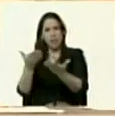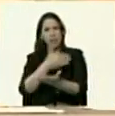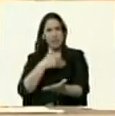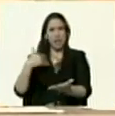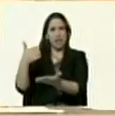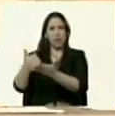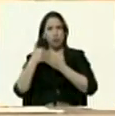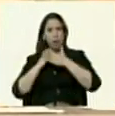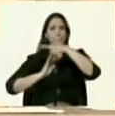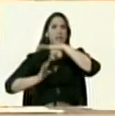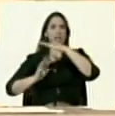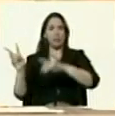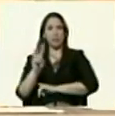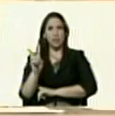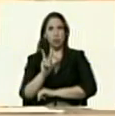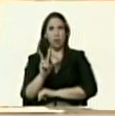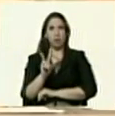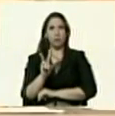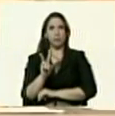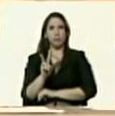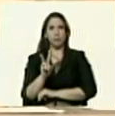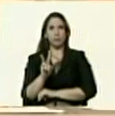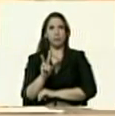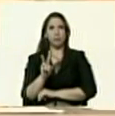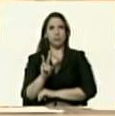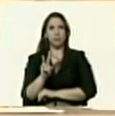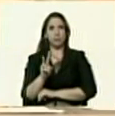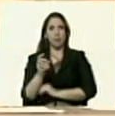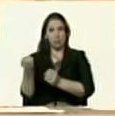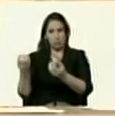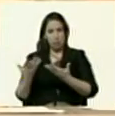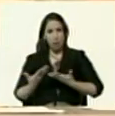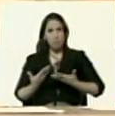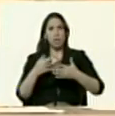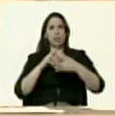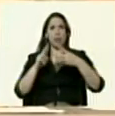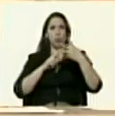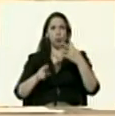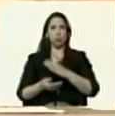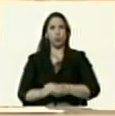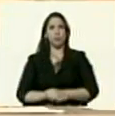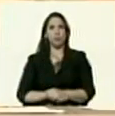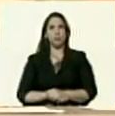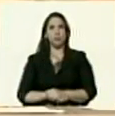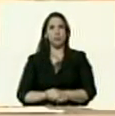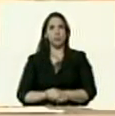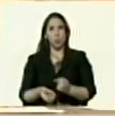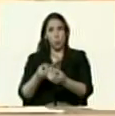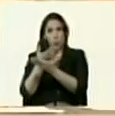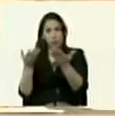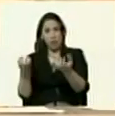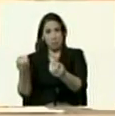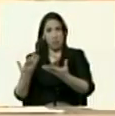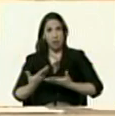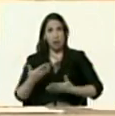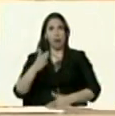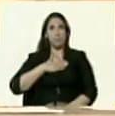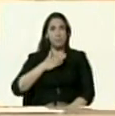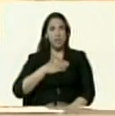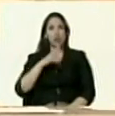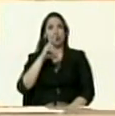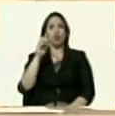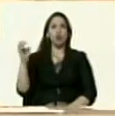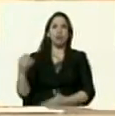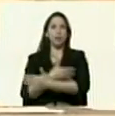a los migrantes venezolanos, denme los recursos, Si ustedes me dan a mí 200 millones de